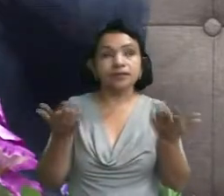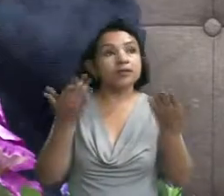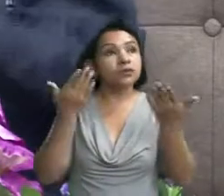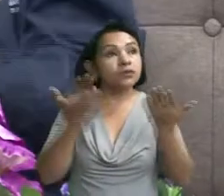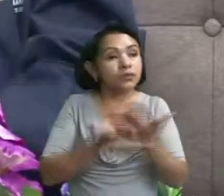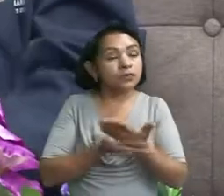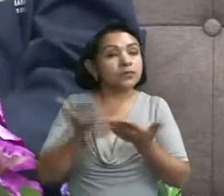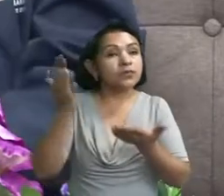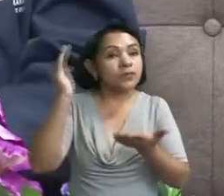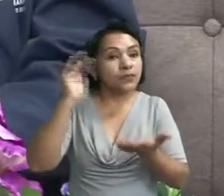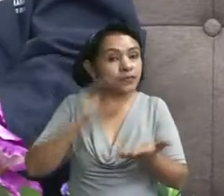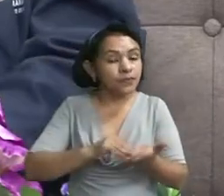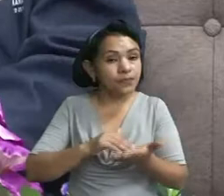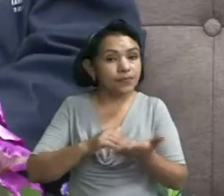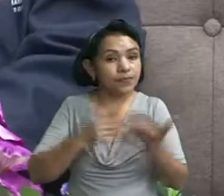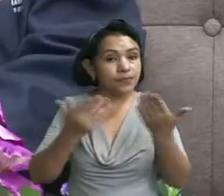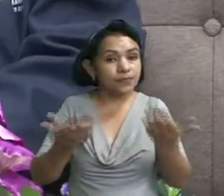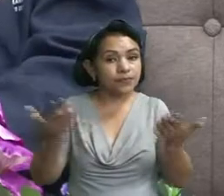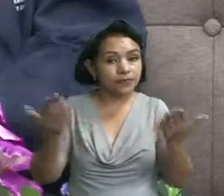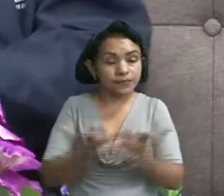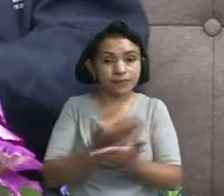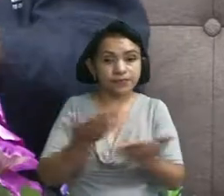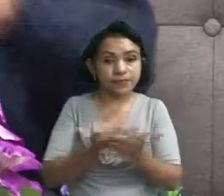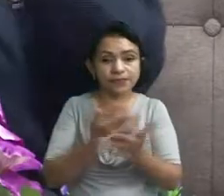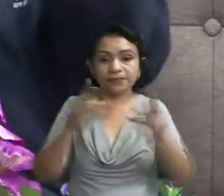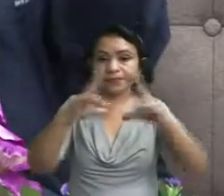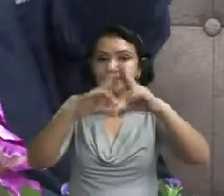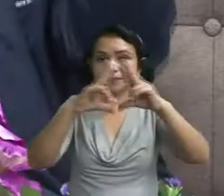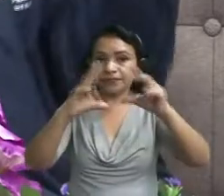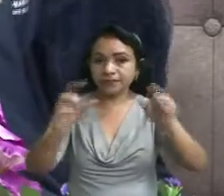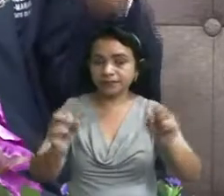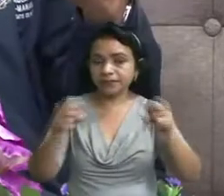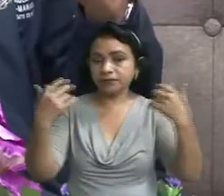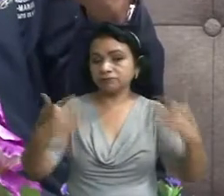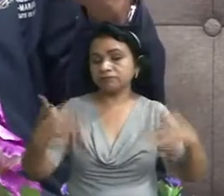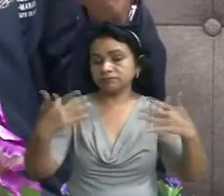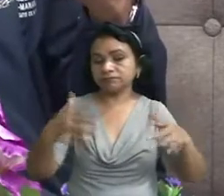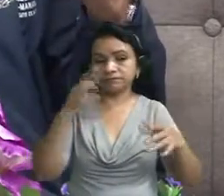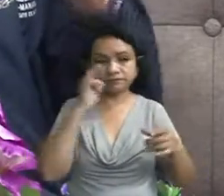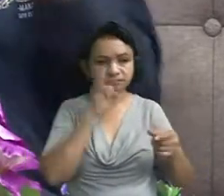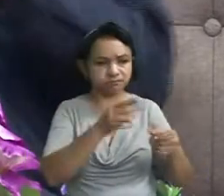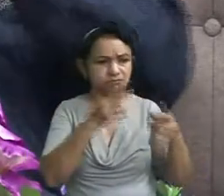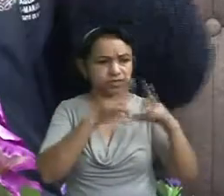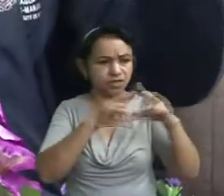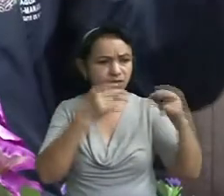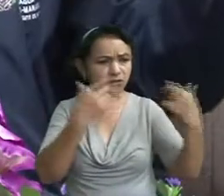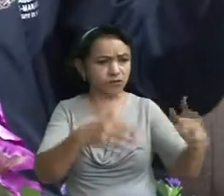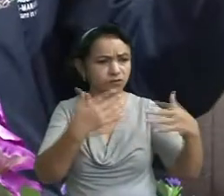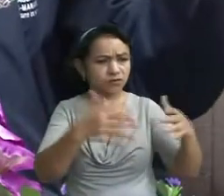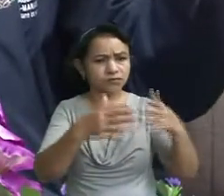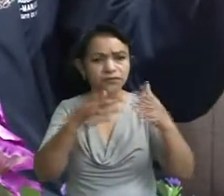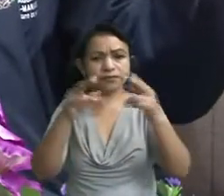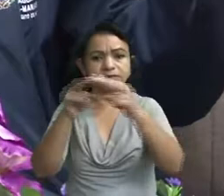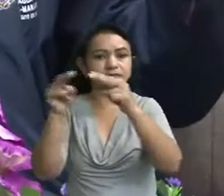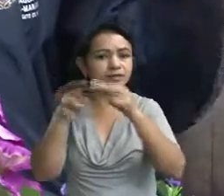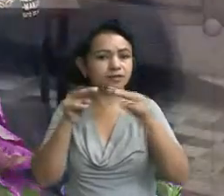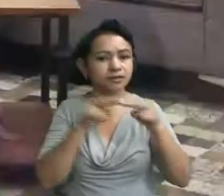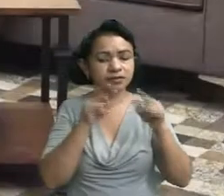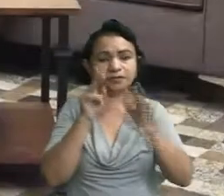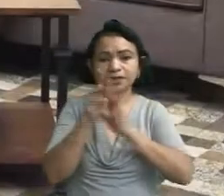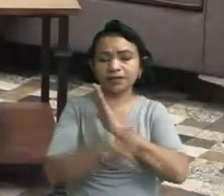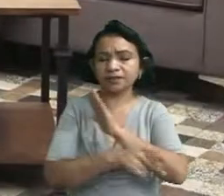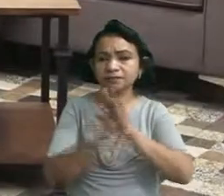nuevo, en esta etapa, en esta nueva etapa, Nicaragua comenzó a tener un prestigio internacional, porque Nicaragua diversificó sus relaciones